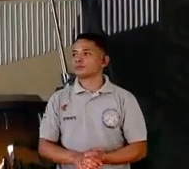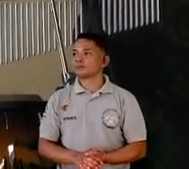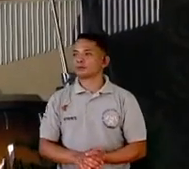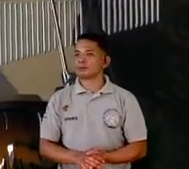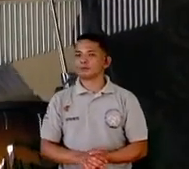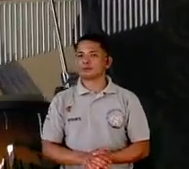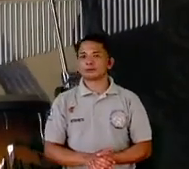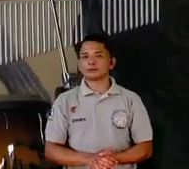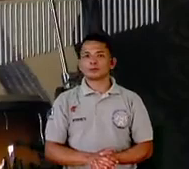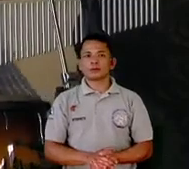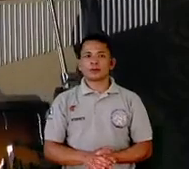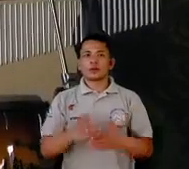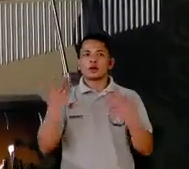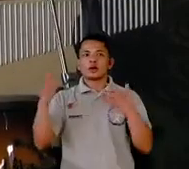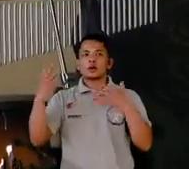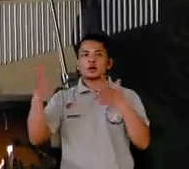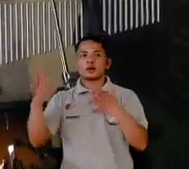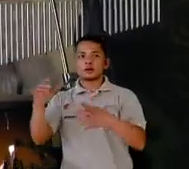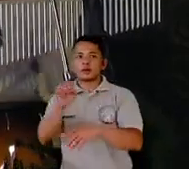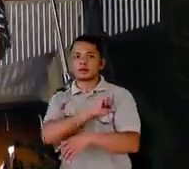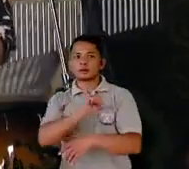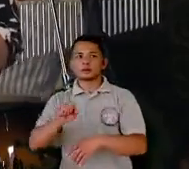al Señor, los costeños.